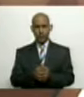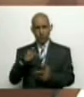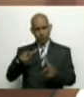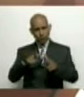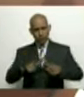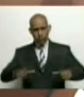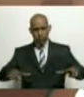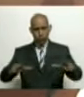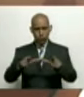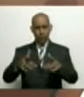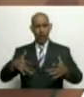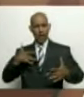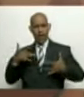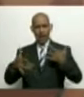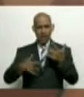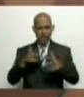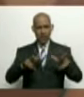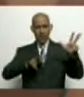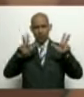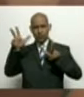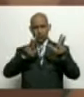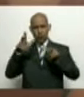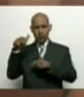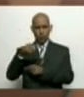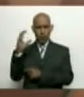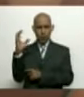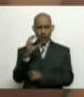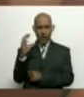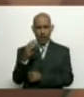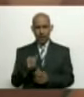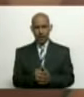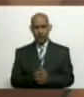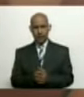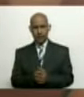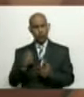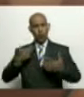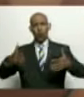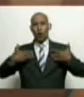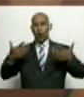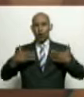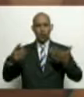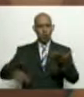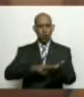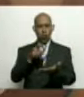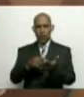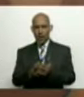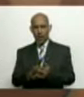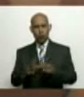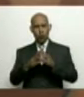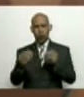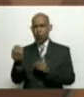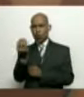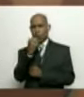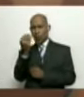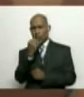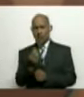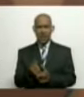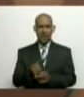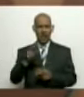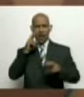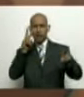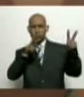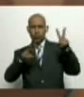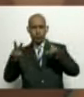de este gran evento, Expo Turismo Caracas, y bueno, muy contento, atractivo, la gastronomía,